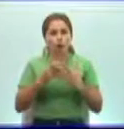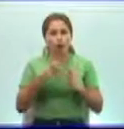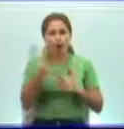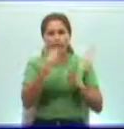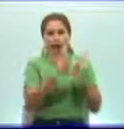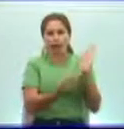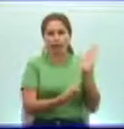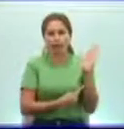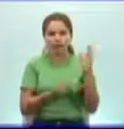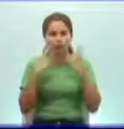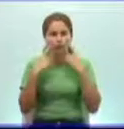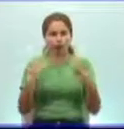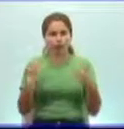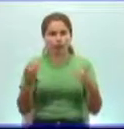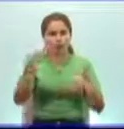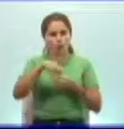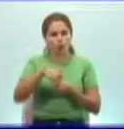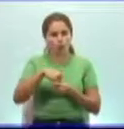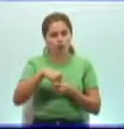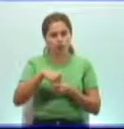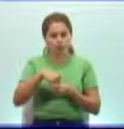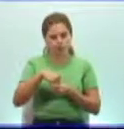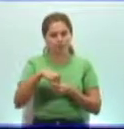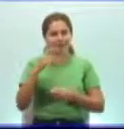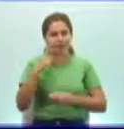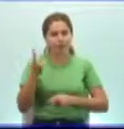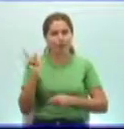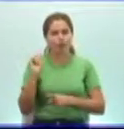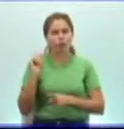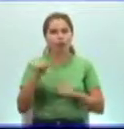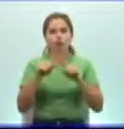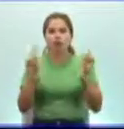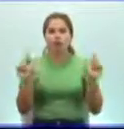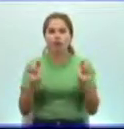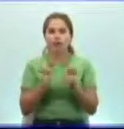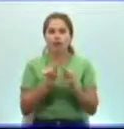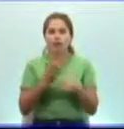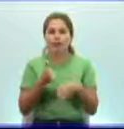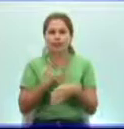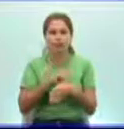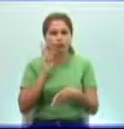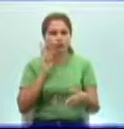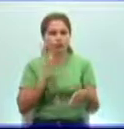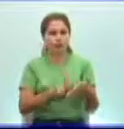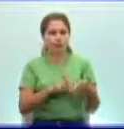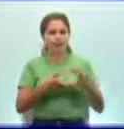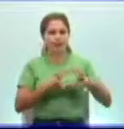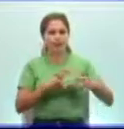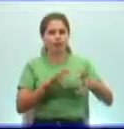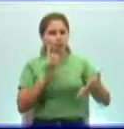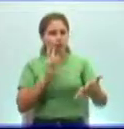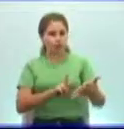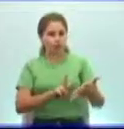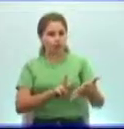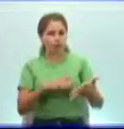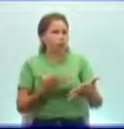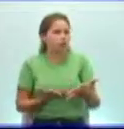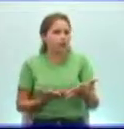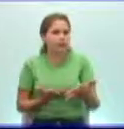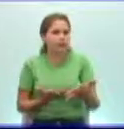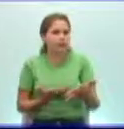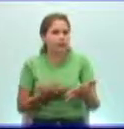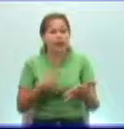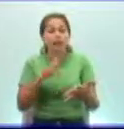fundamentales que esto incluye. Veamos entonces en la siguiente diapositiva, antes de observar esta figura. Bueno, pues estamos viendo a